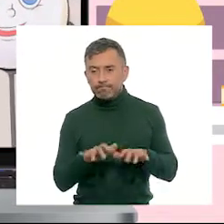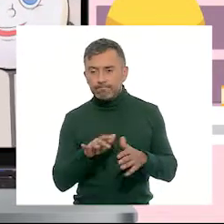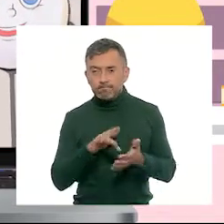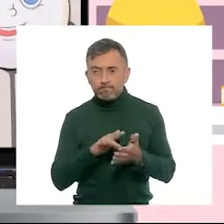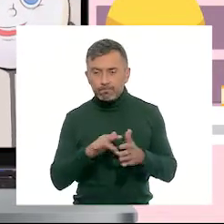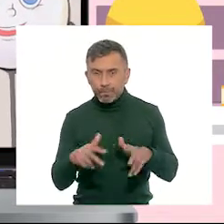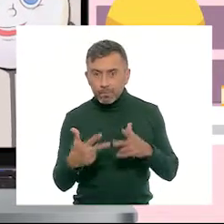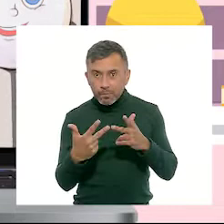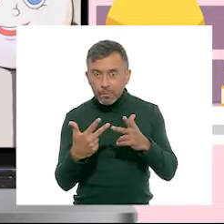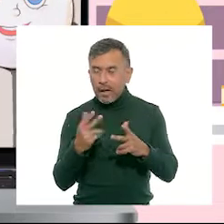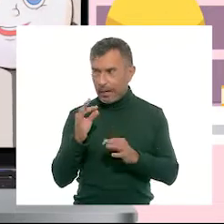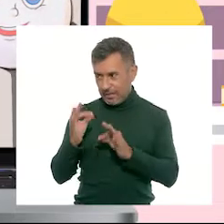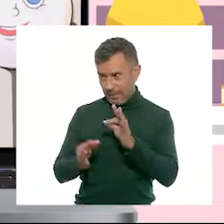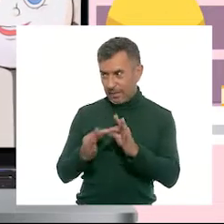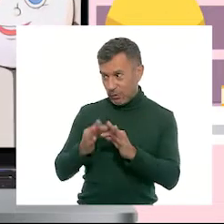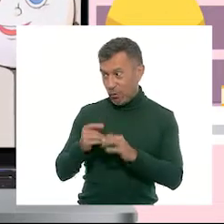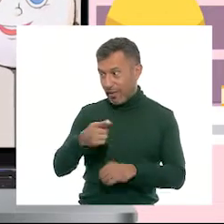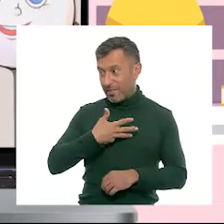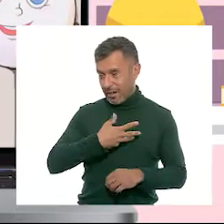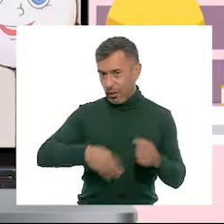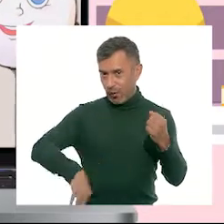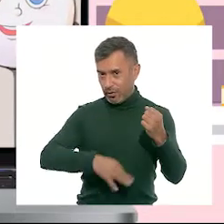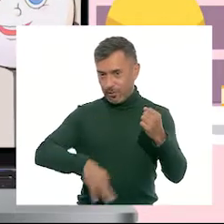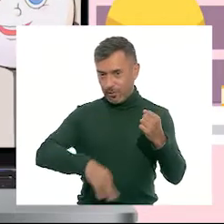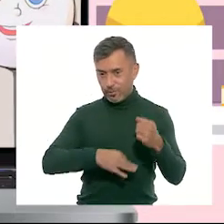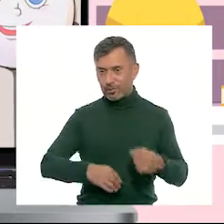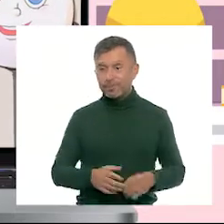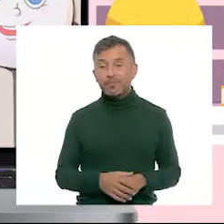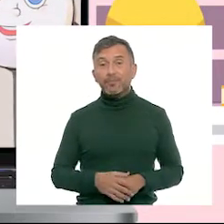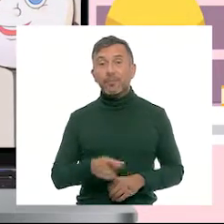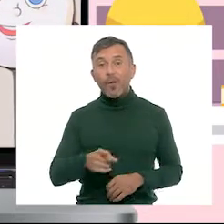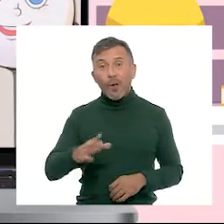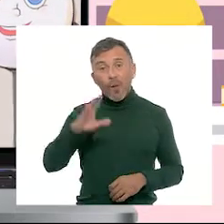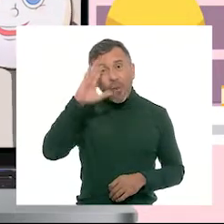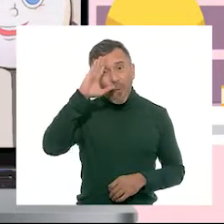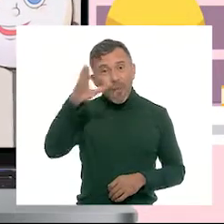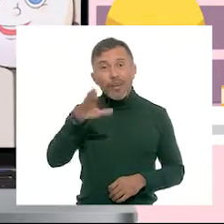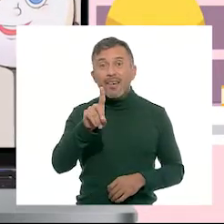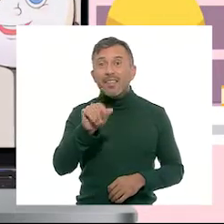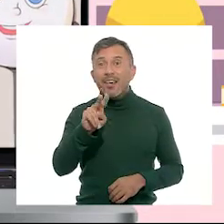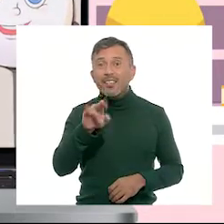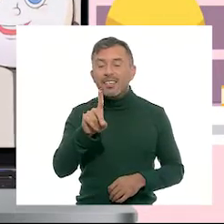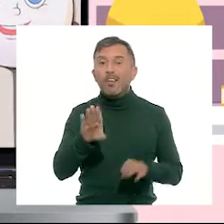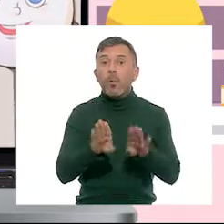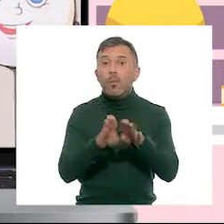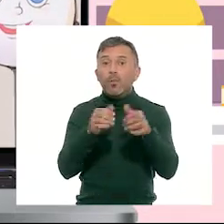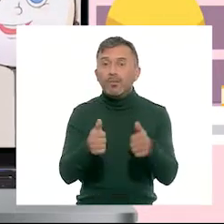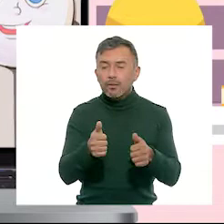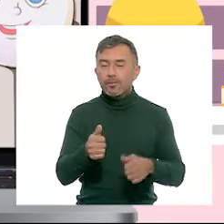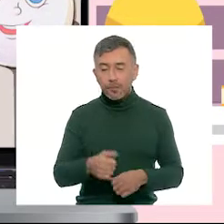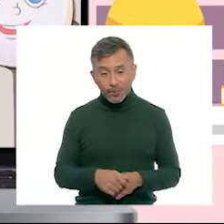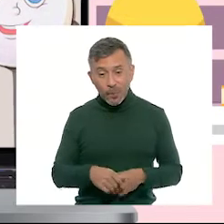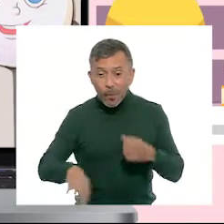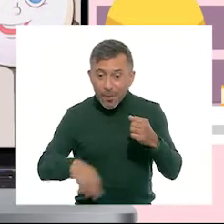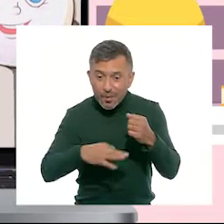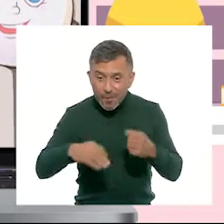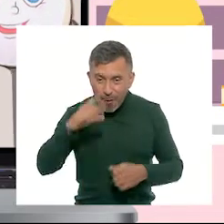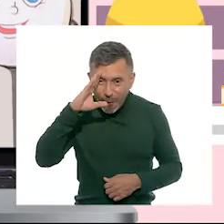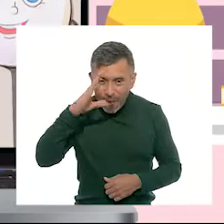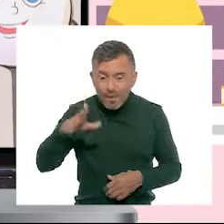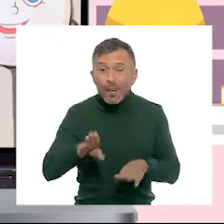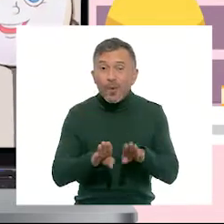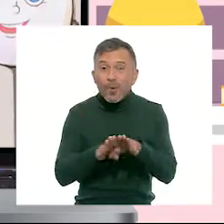Listo, ya está Don Contrabajo. ¡Hola, David! ¿Cómo estás? Hola, Don Contrabajo. Un gusto